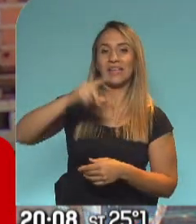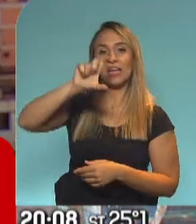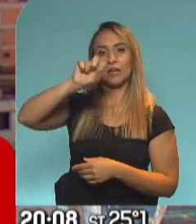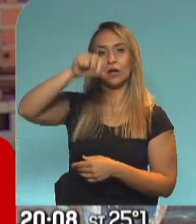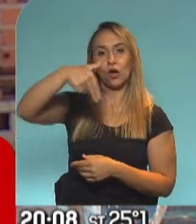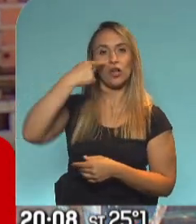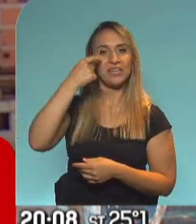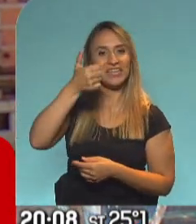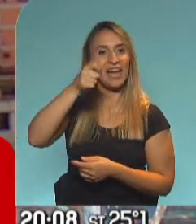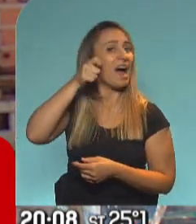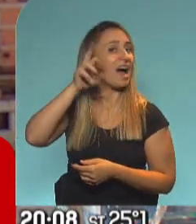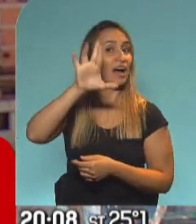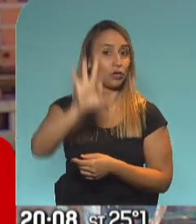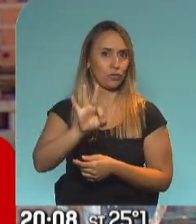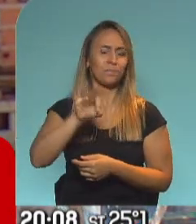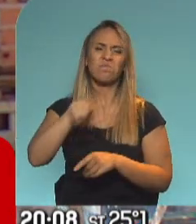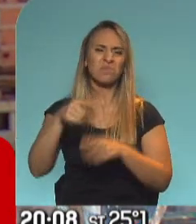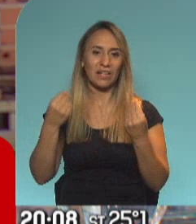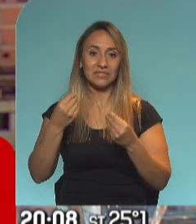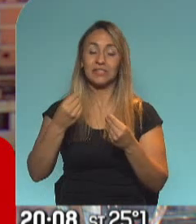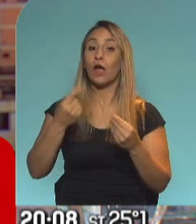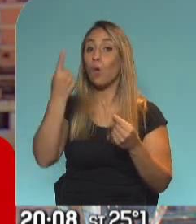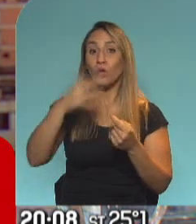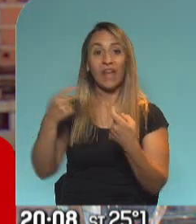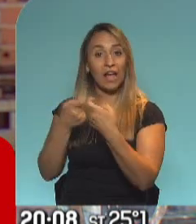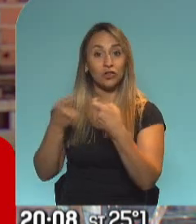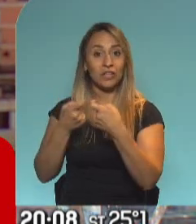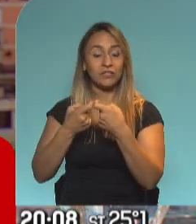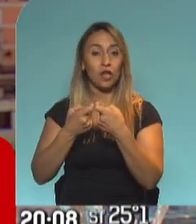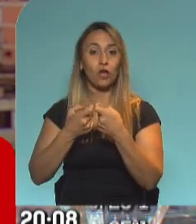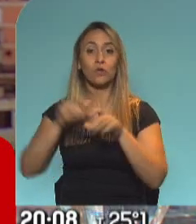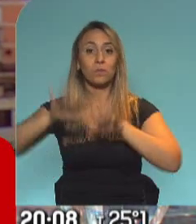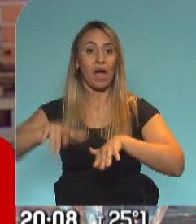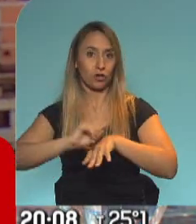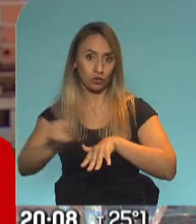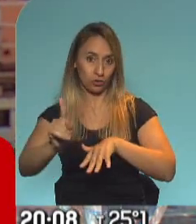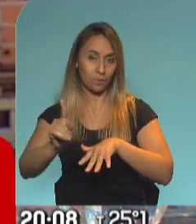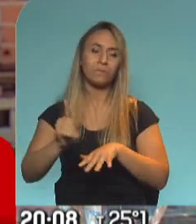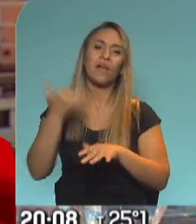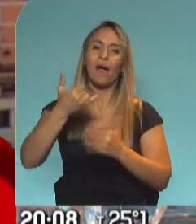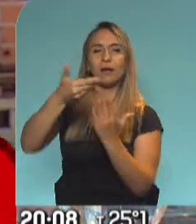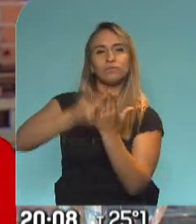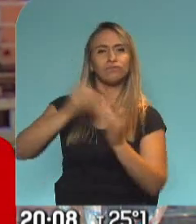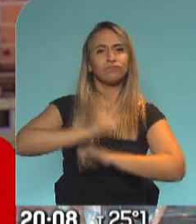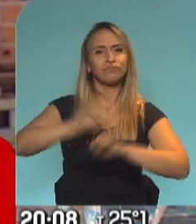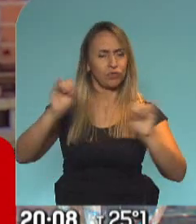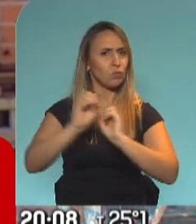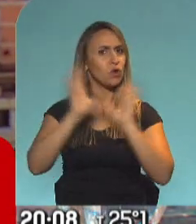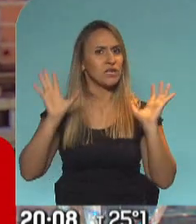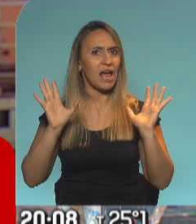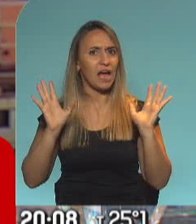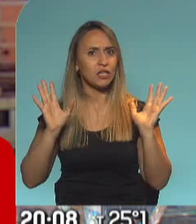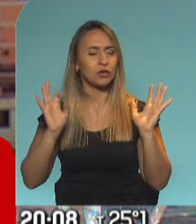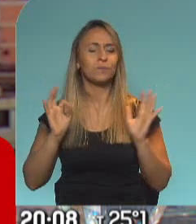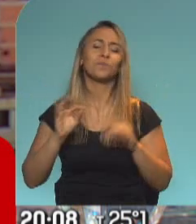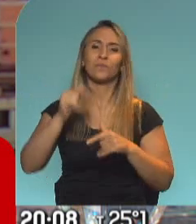es de las entidades del campo la que no se ha plegado al paro. Por allí hay un comunicado muy claro del cual ahora